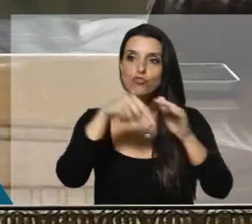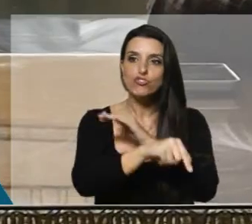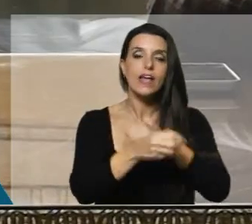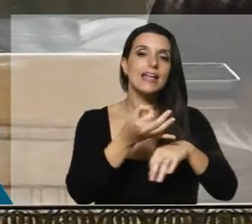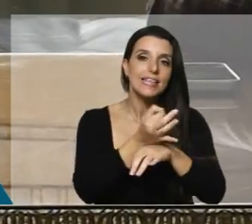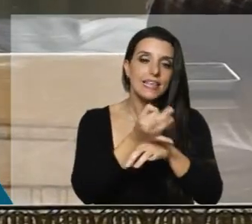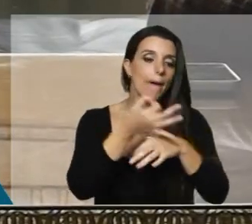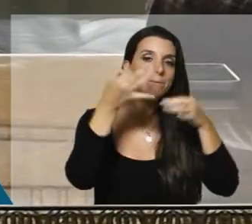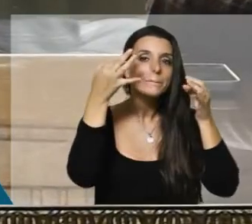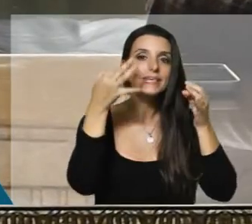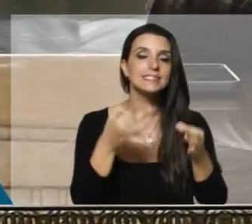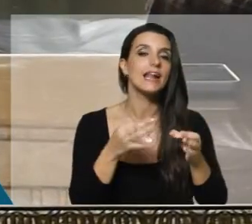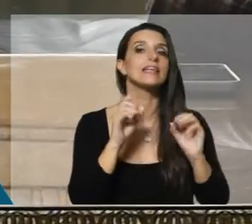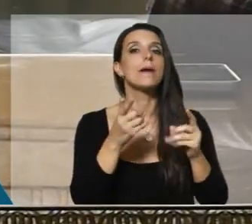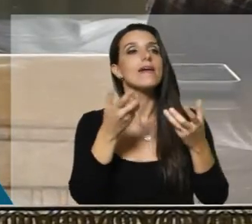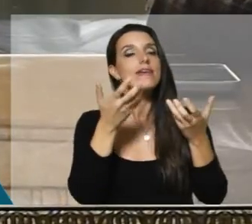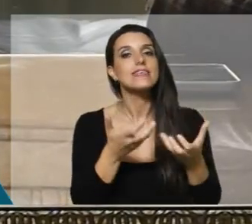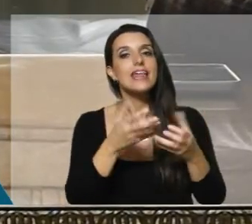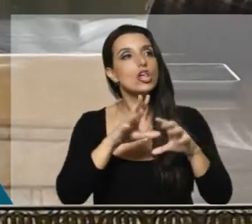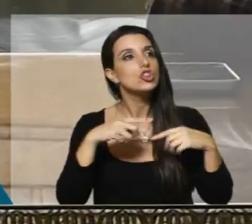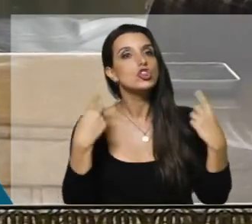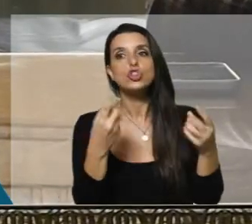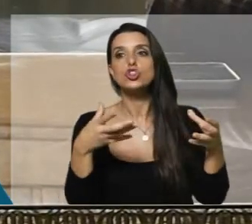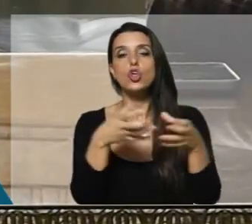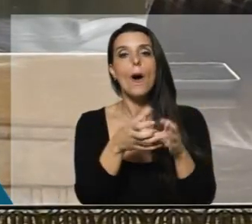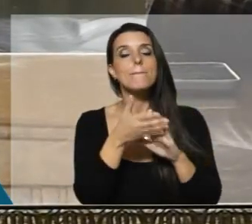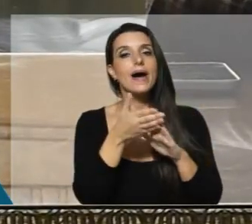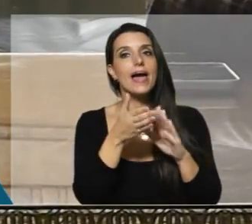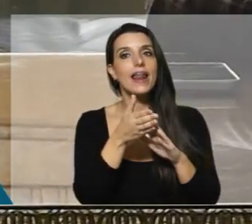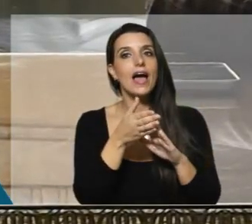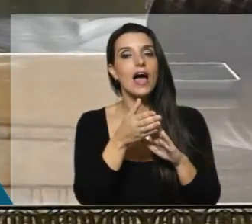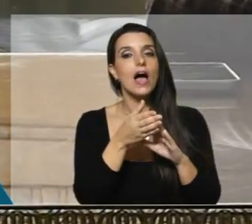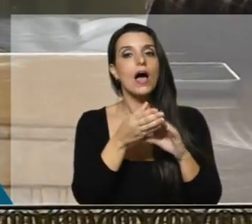capacitaciones específicas y se procurará el equipamiento necesario para llevarlos a cabo con la debida seguridad.